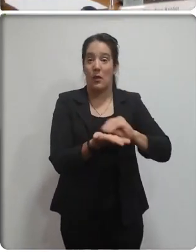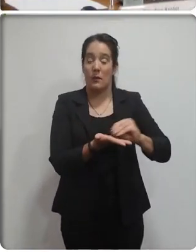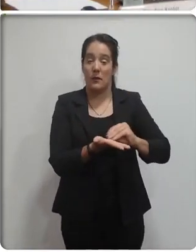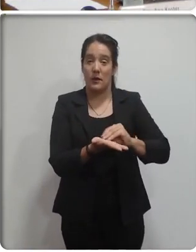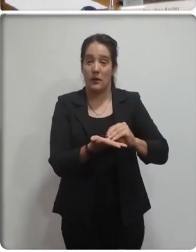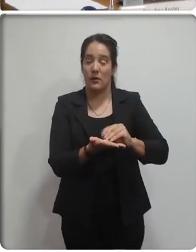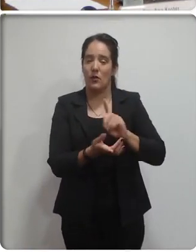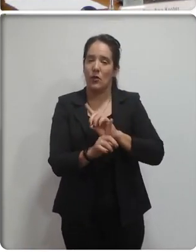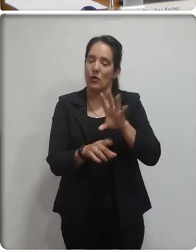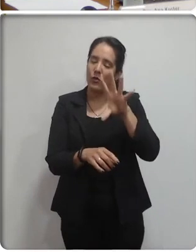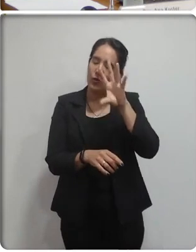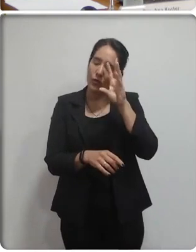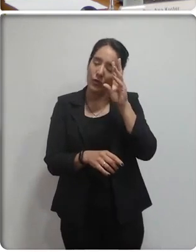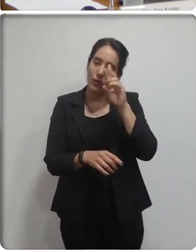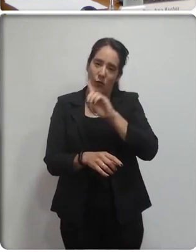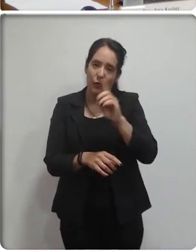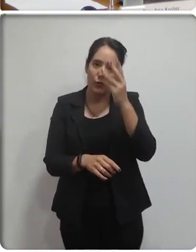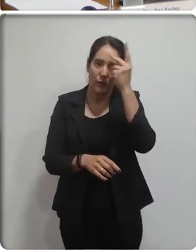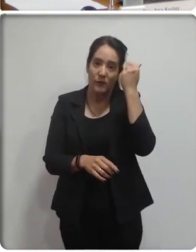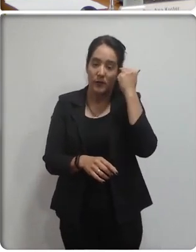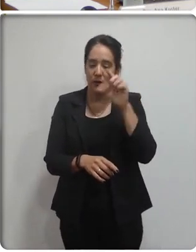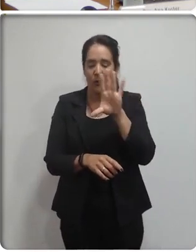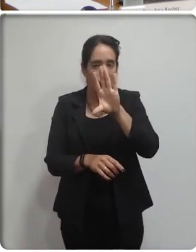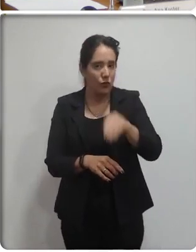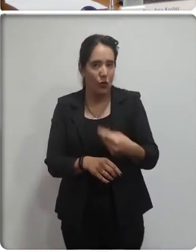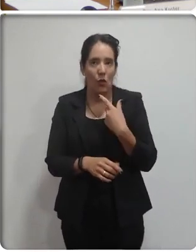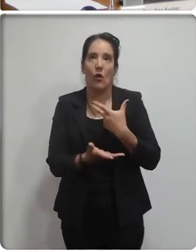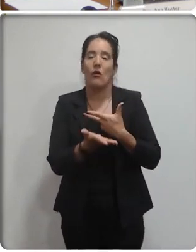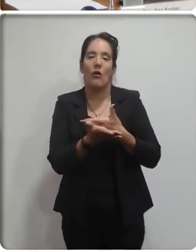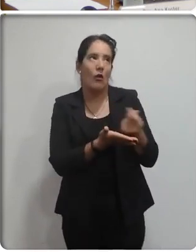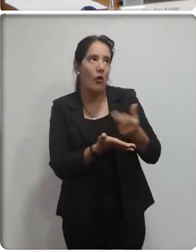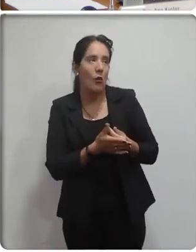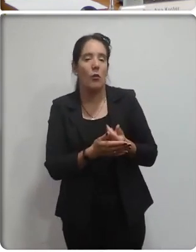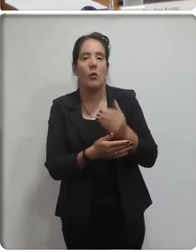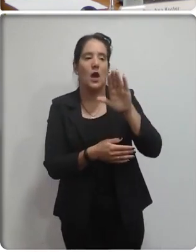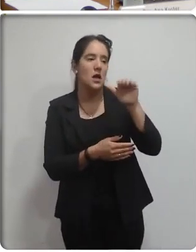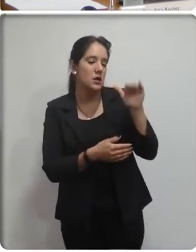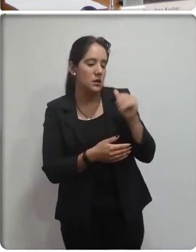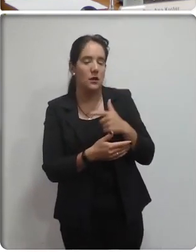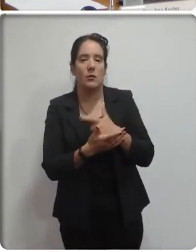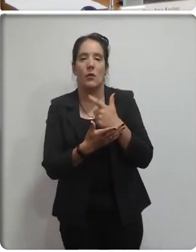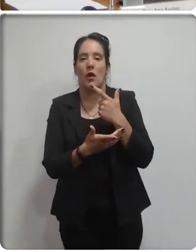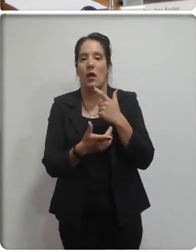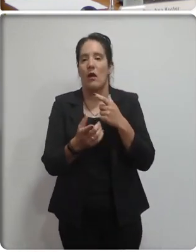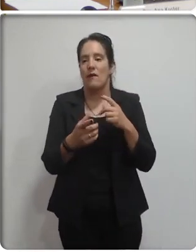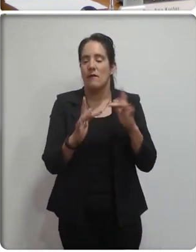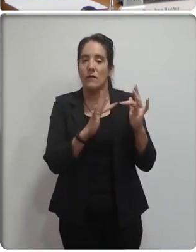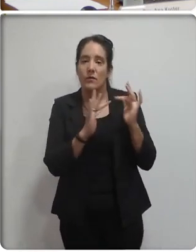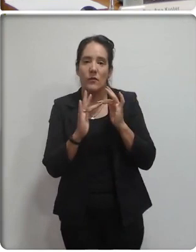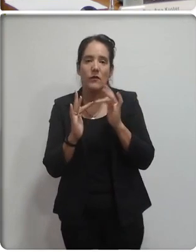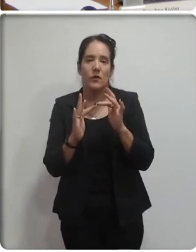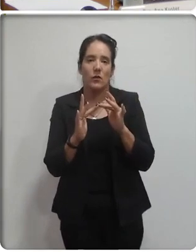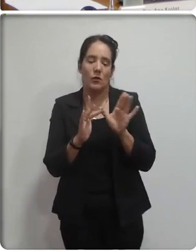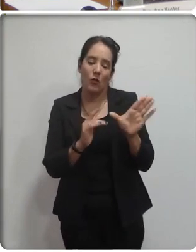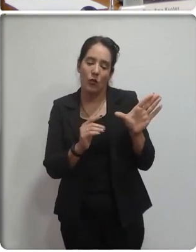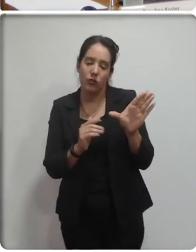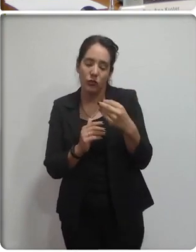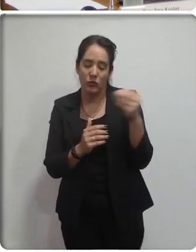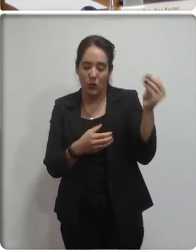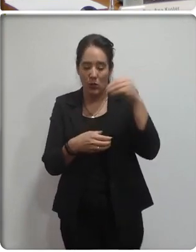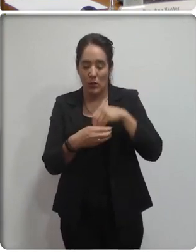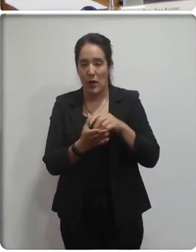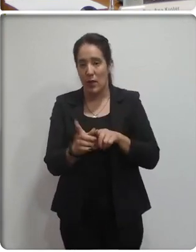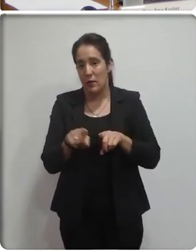no se olviden que toda la parte de lo que es compras, convocatoria de estajistas, vínculo con acreedores, está